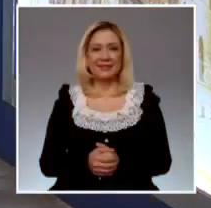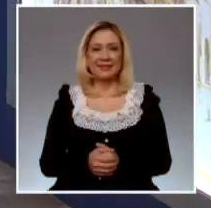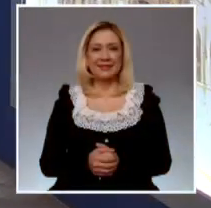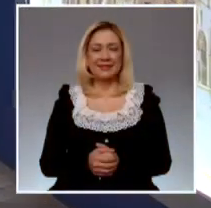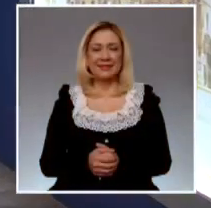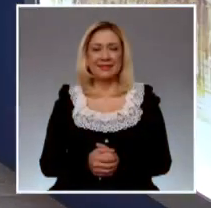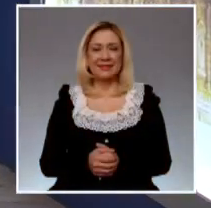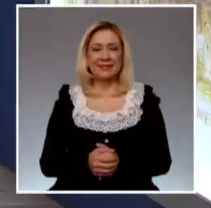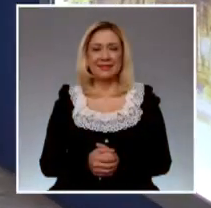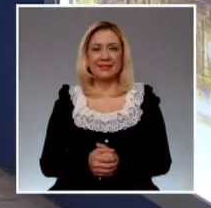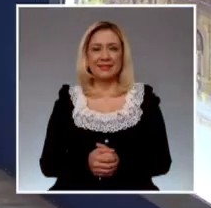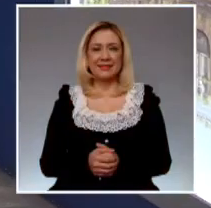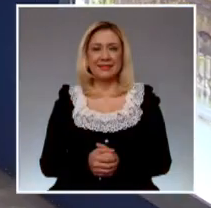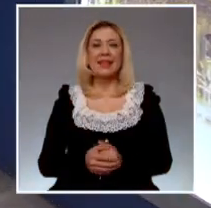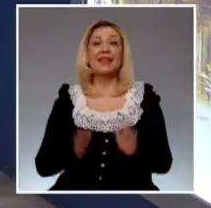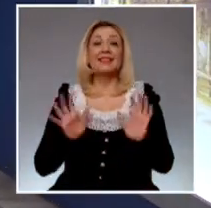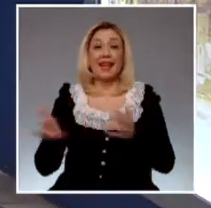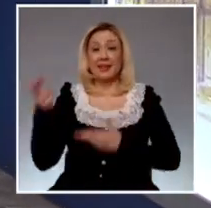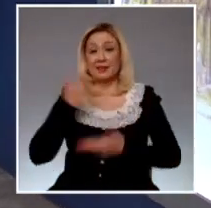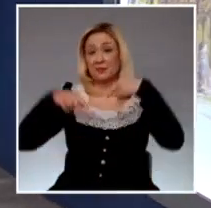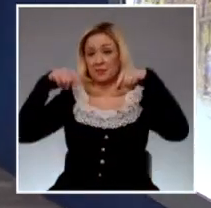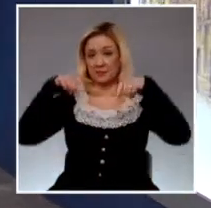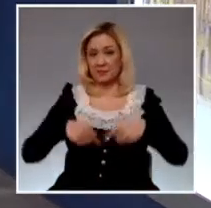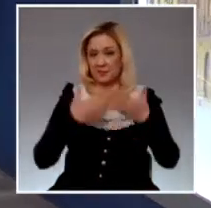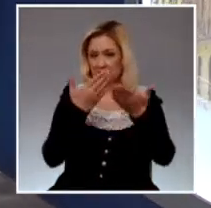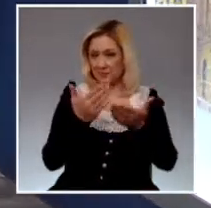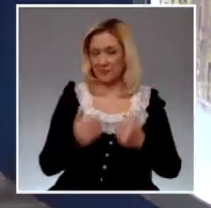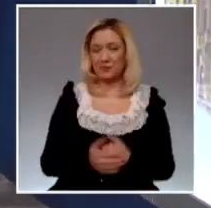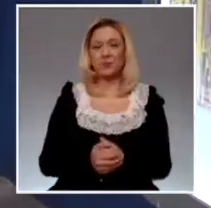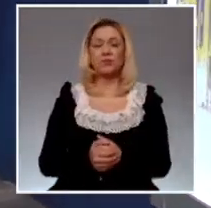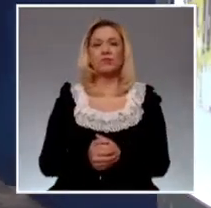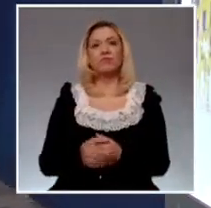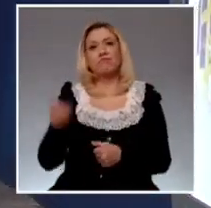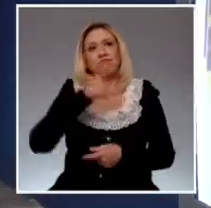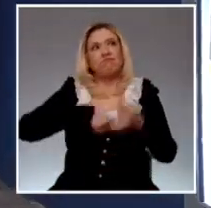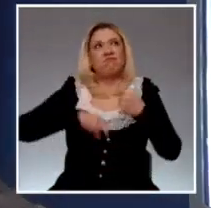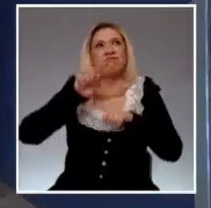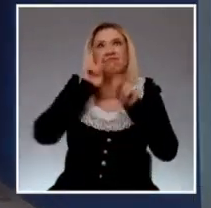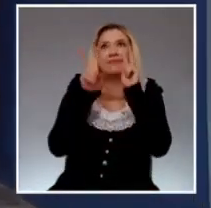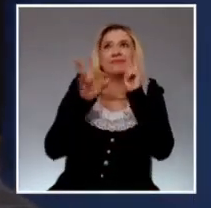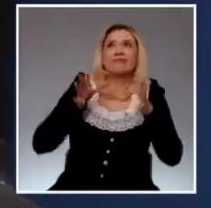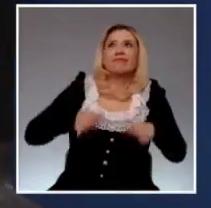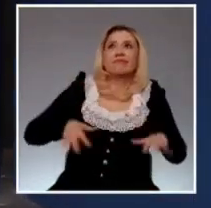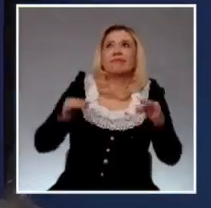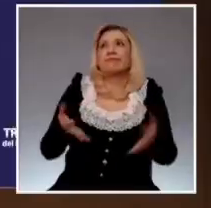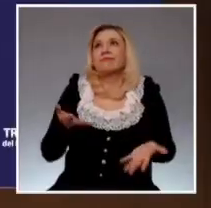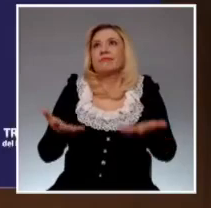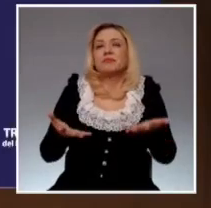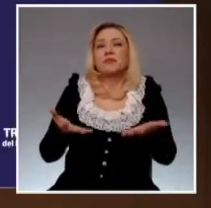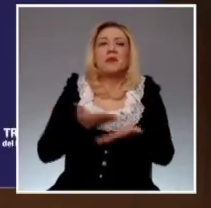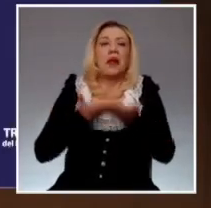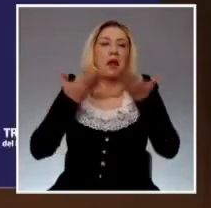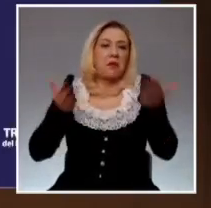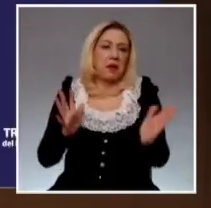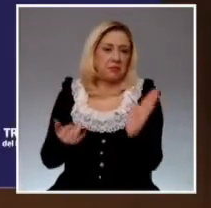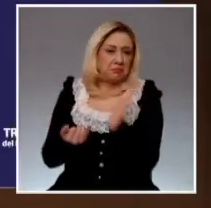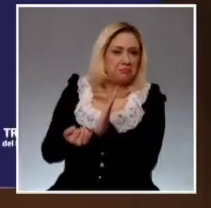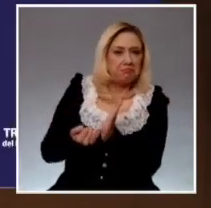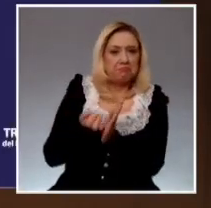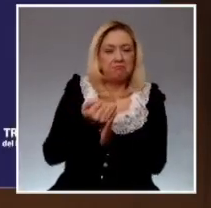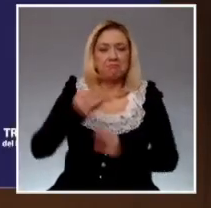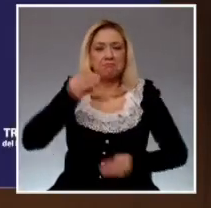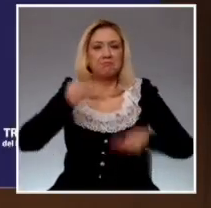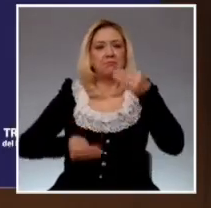Ya regresamos con más noticias y para poner fin a la incertidumbre, el magistrado Reyes Rodríguez Mondragón dio a conocer que